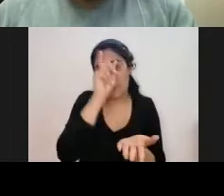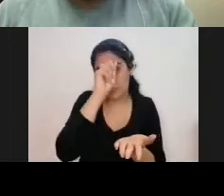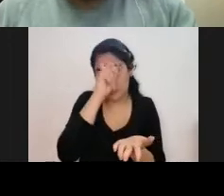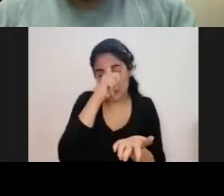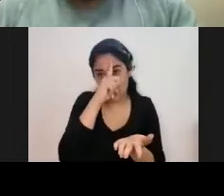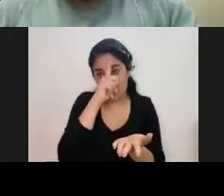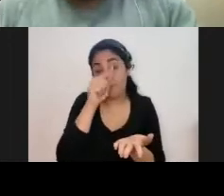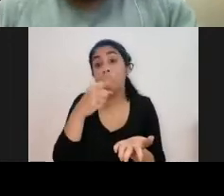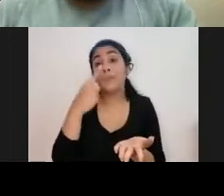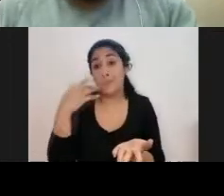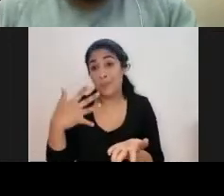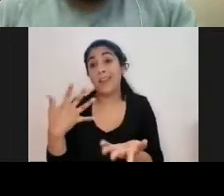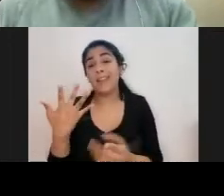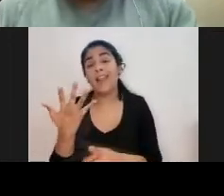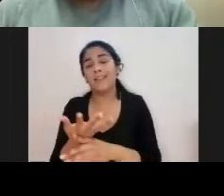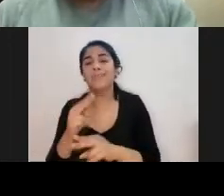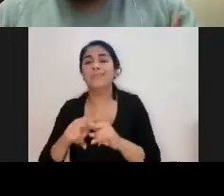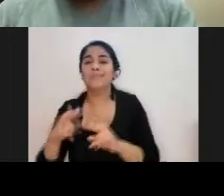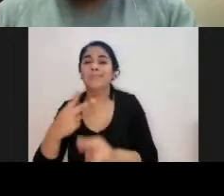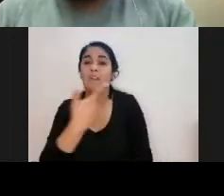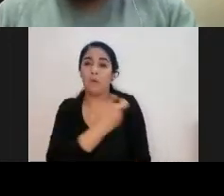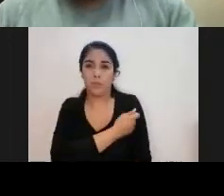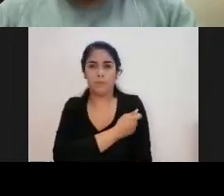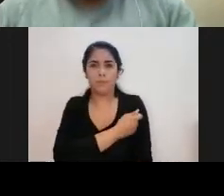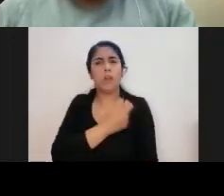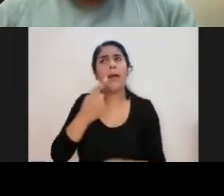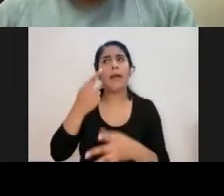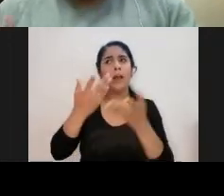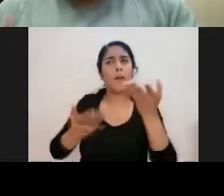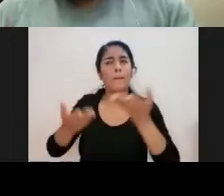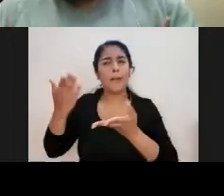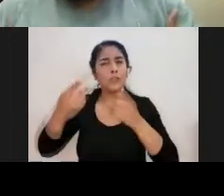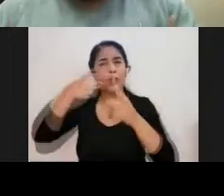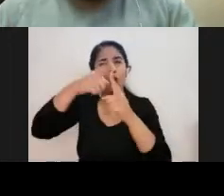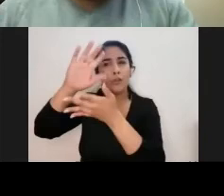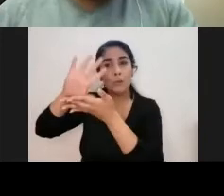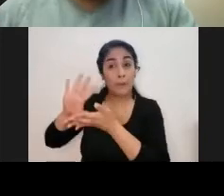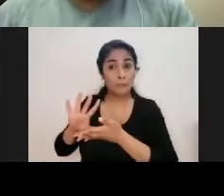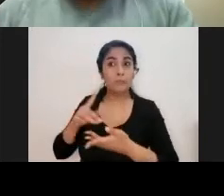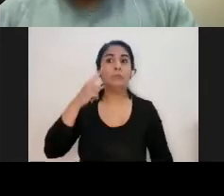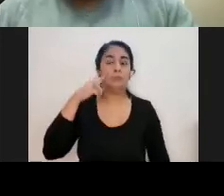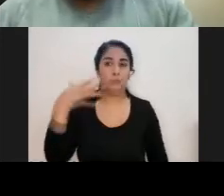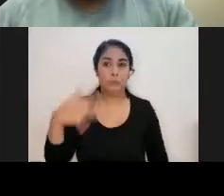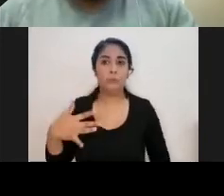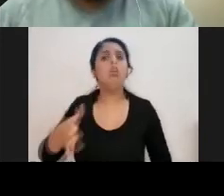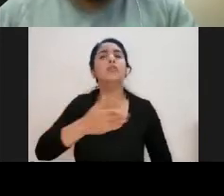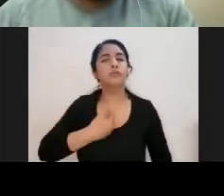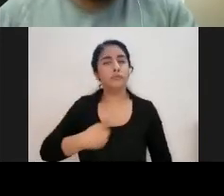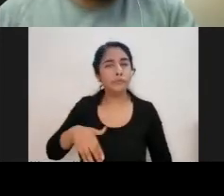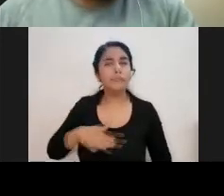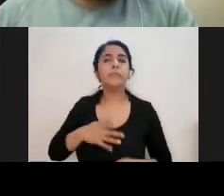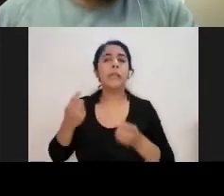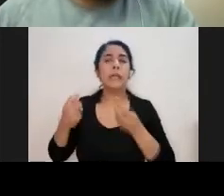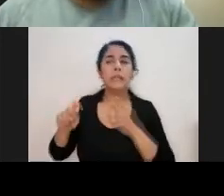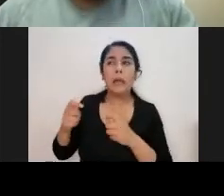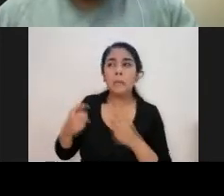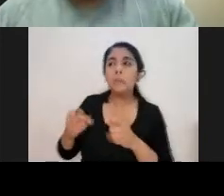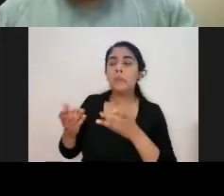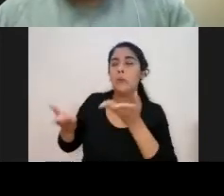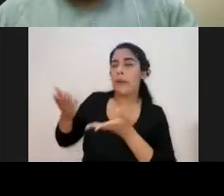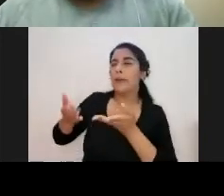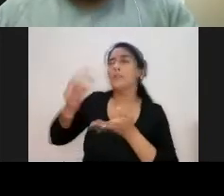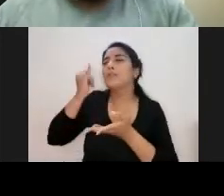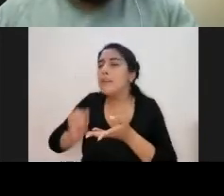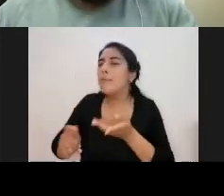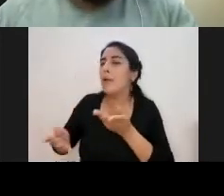Ahora, ¿cómo estamos con respecto a los otros países? Porque es súper importante, nosotros tratamos de compararnos, ¿cierto? Siempre nos estamos comparando, y hoy día nos comparamos